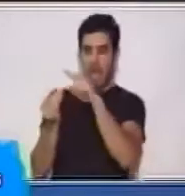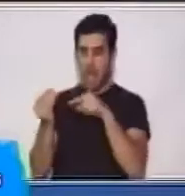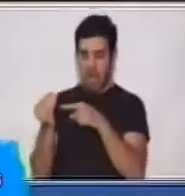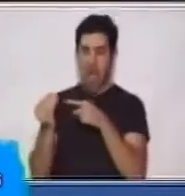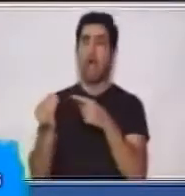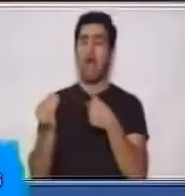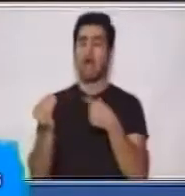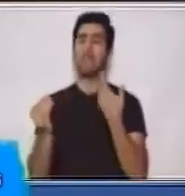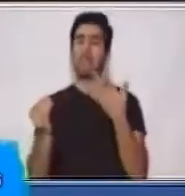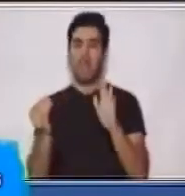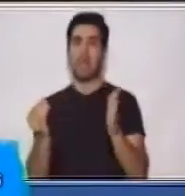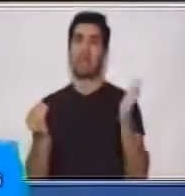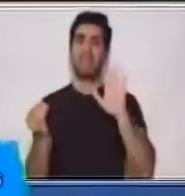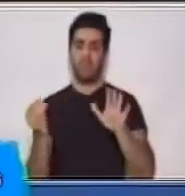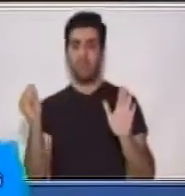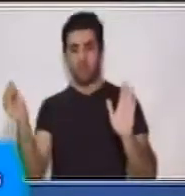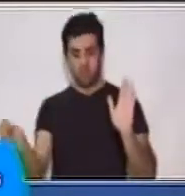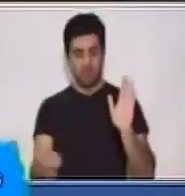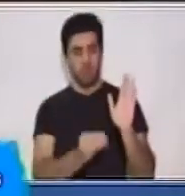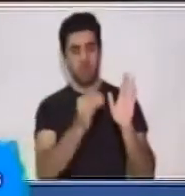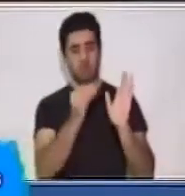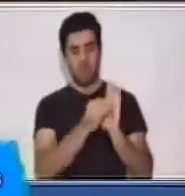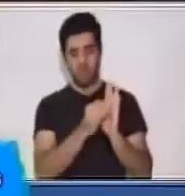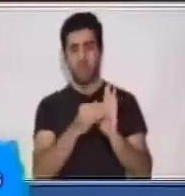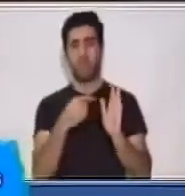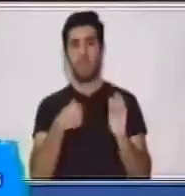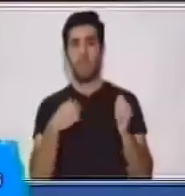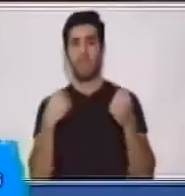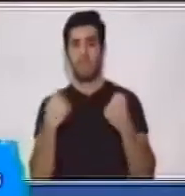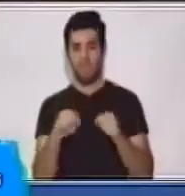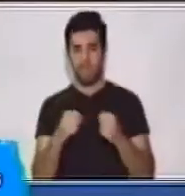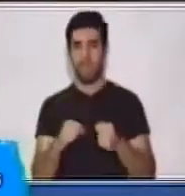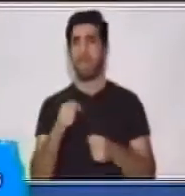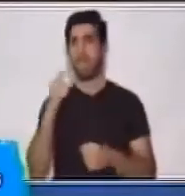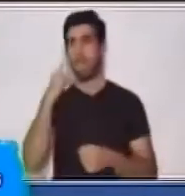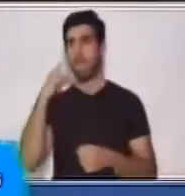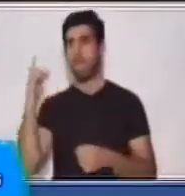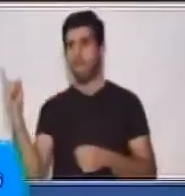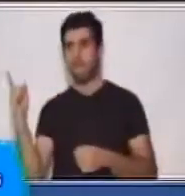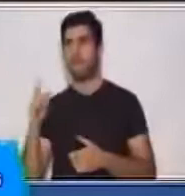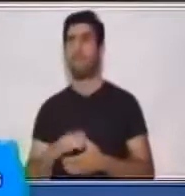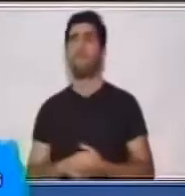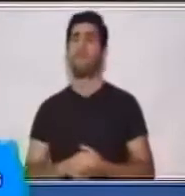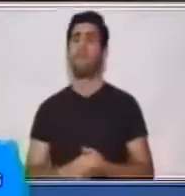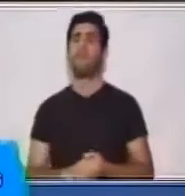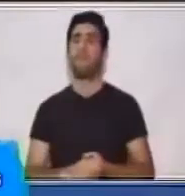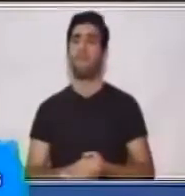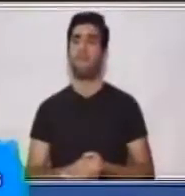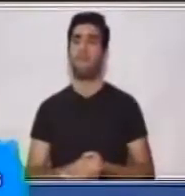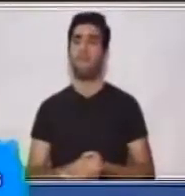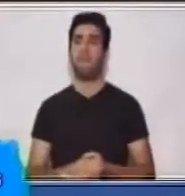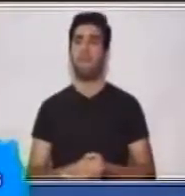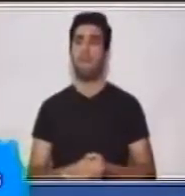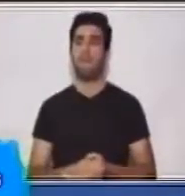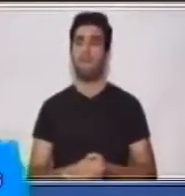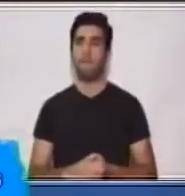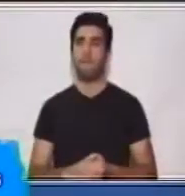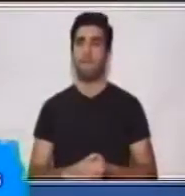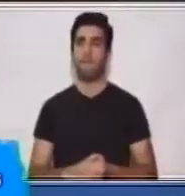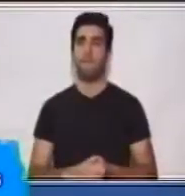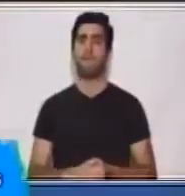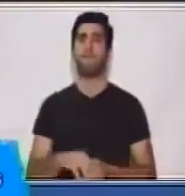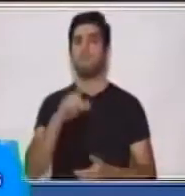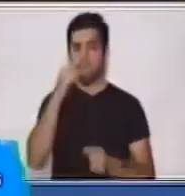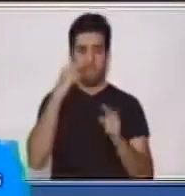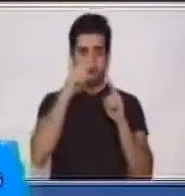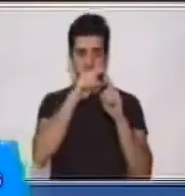eso, es lo que yo empiezo a trabajar. Entonces, sé que aquí va a ir una de las razones trigonométricas, ¿cuál? Cuando